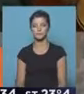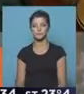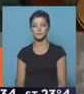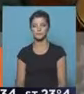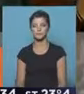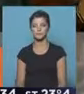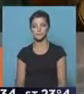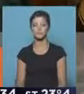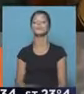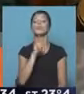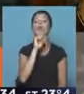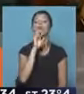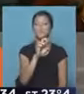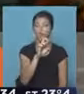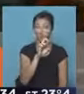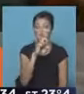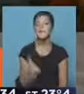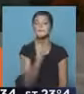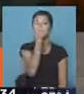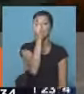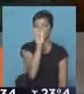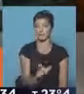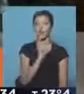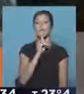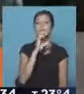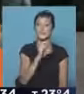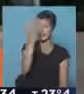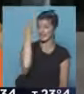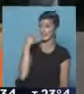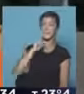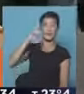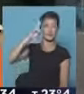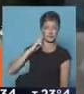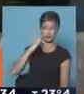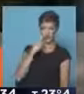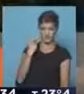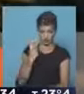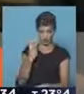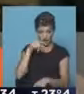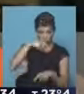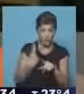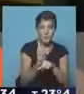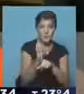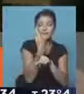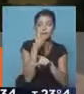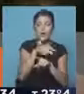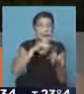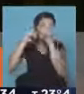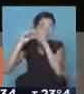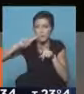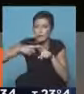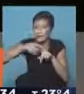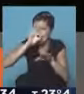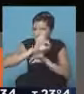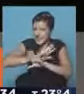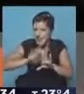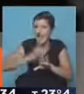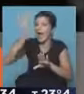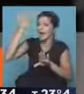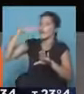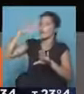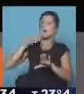es el primer presidente desde 1952 en llegar a la casa blanca sin ninguna experiencia política previa